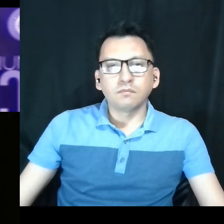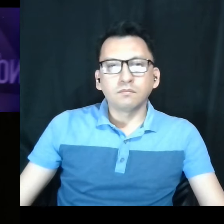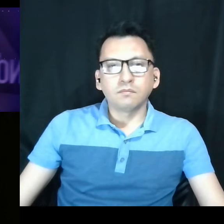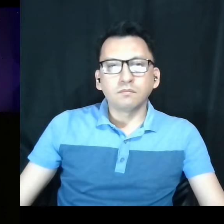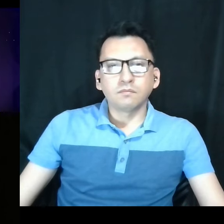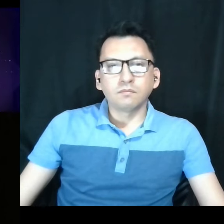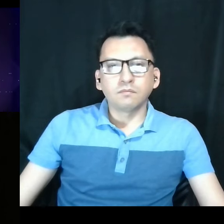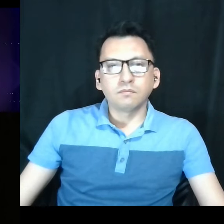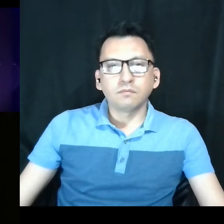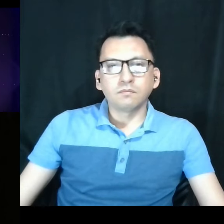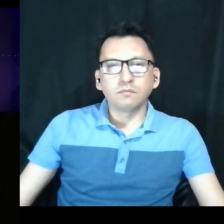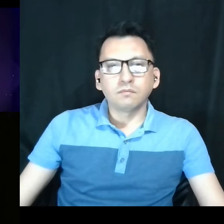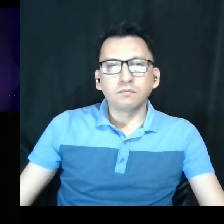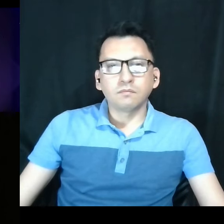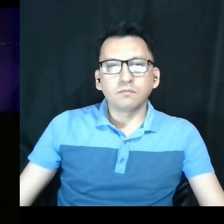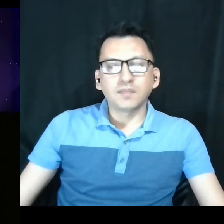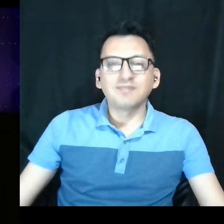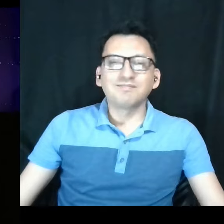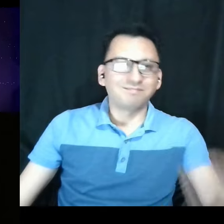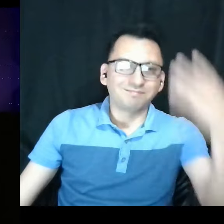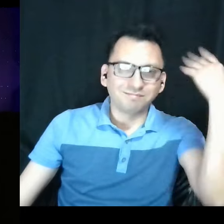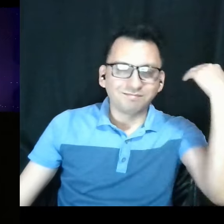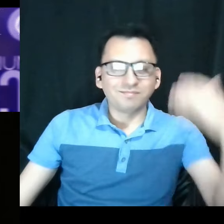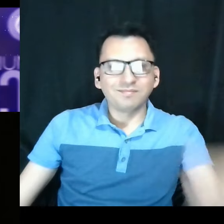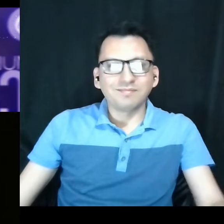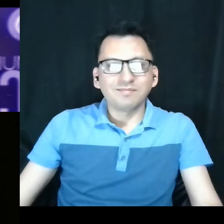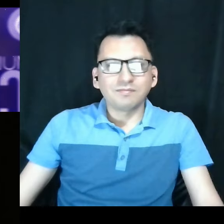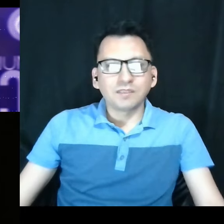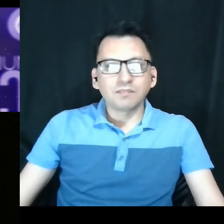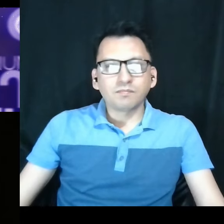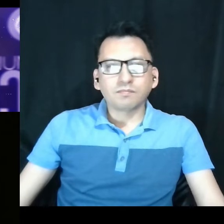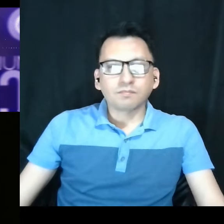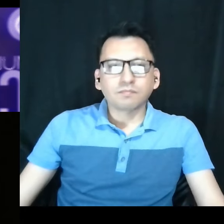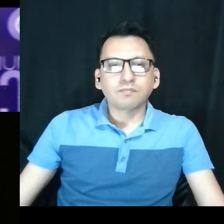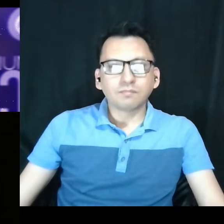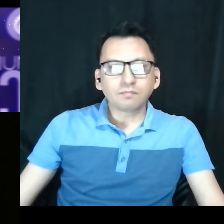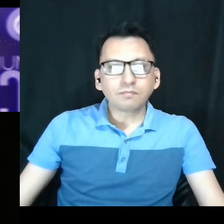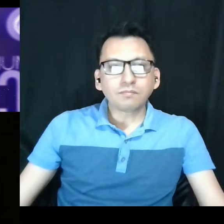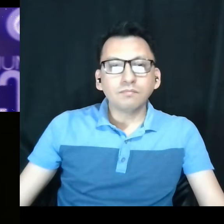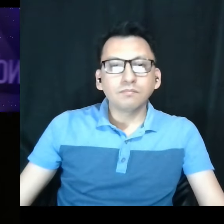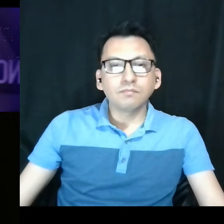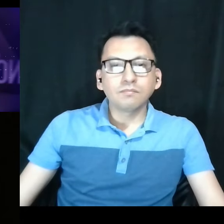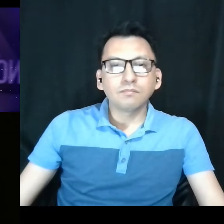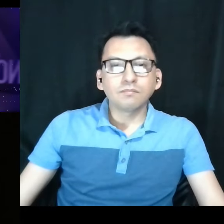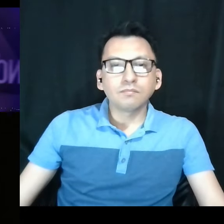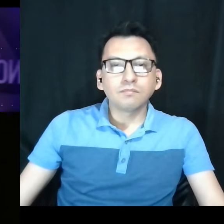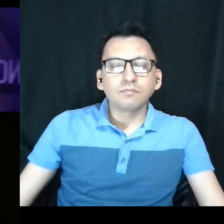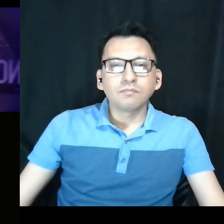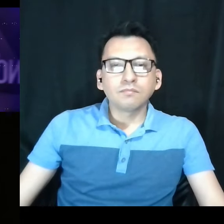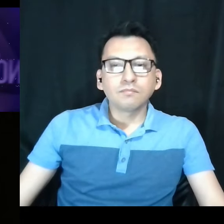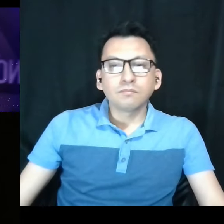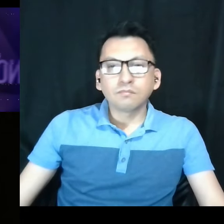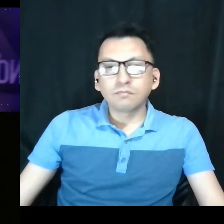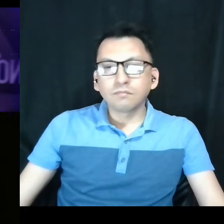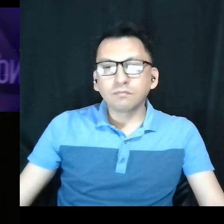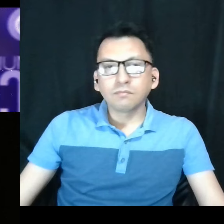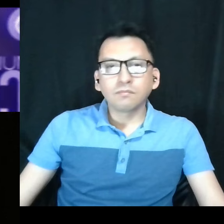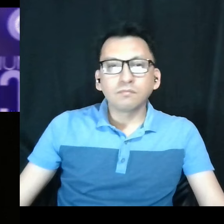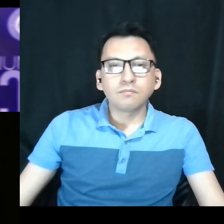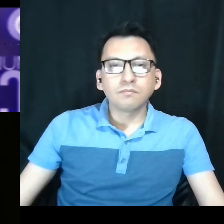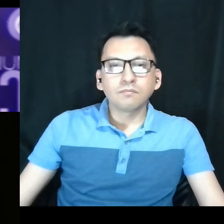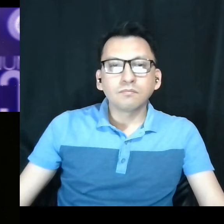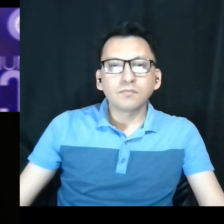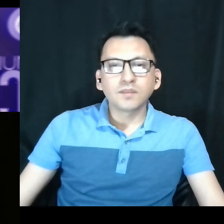adás Bueno pues entonces si a ti te parece normal que la presidenta de la corte esté con magistrados electorales el presidente del pri en